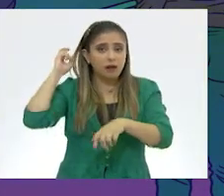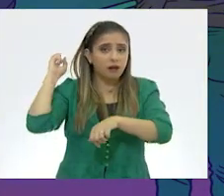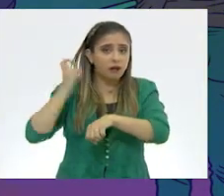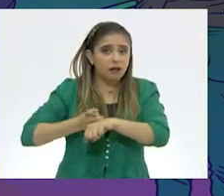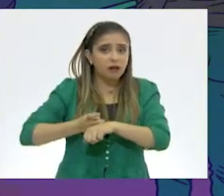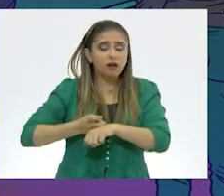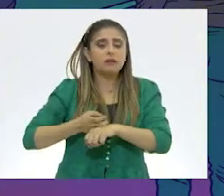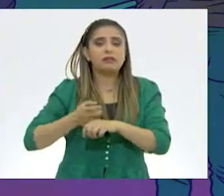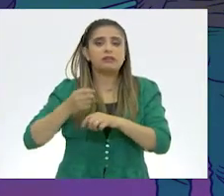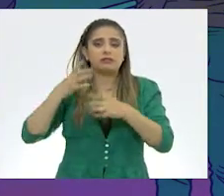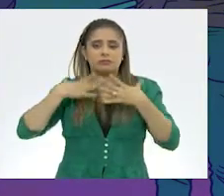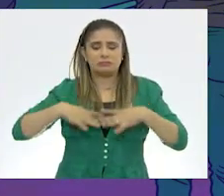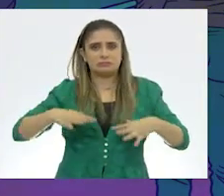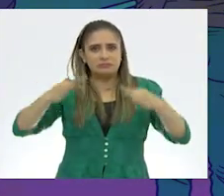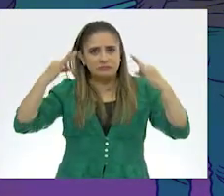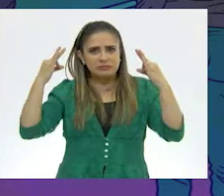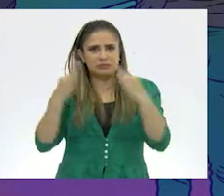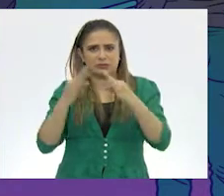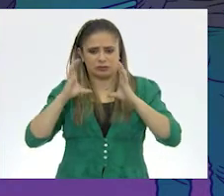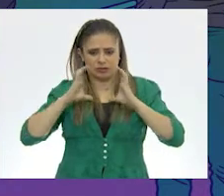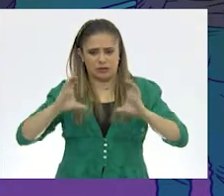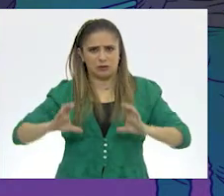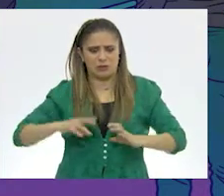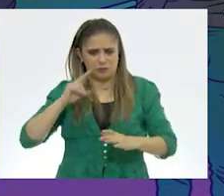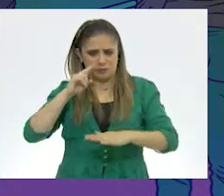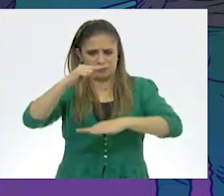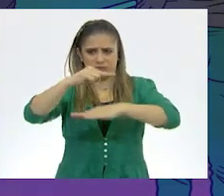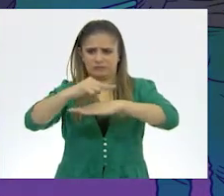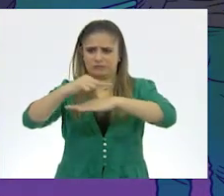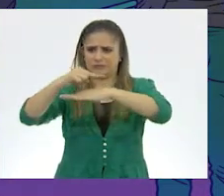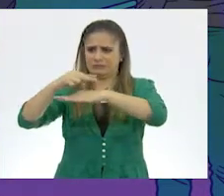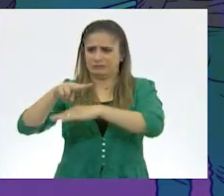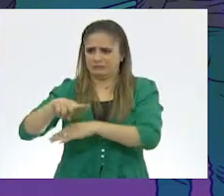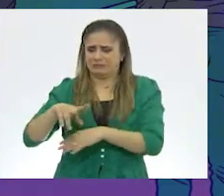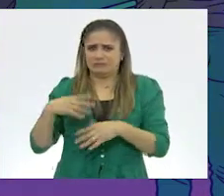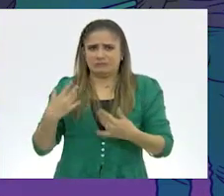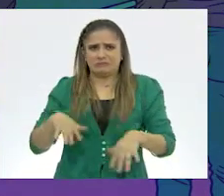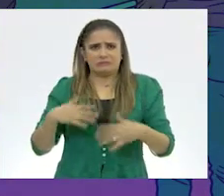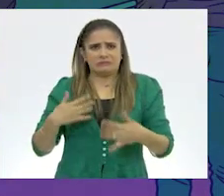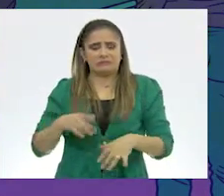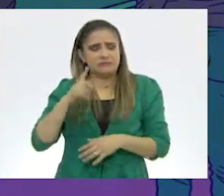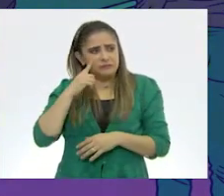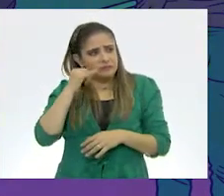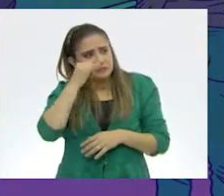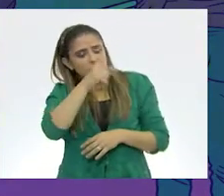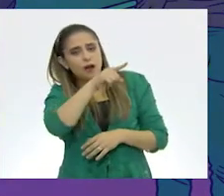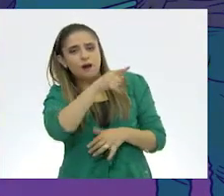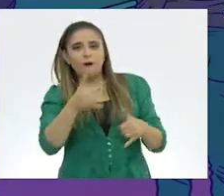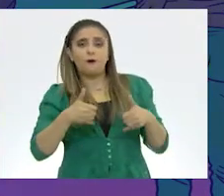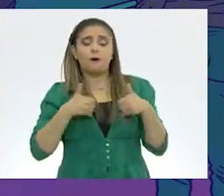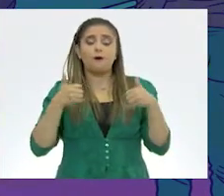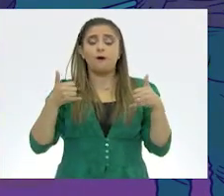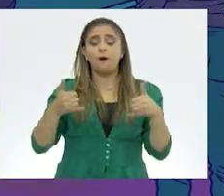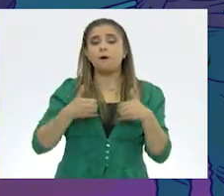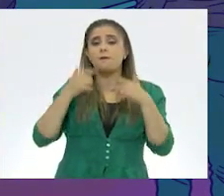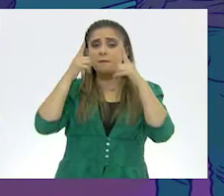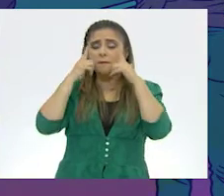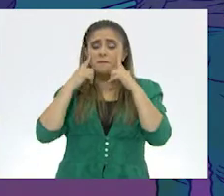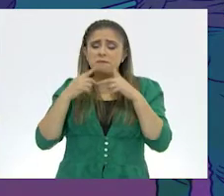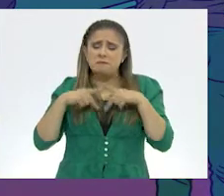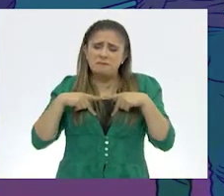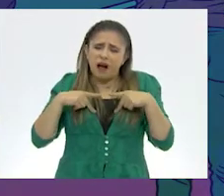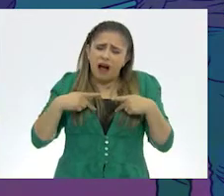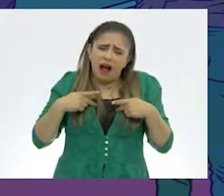como un árbol. Me dio horror. Vi a lo lejos a la jovencita fresca, muy pálida y